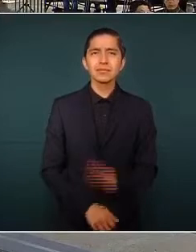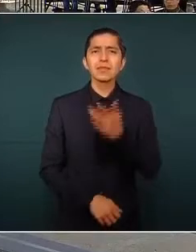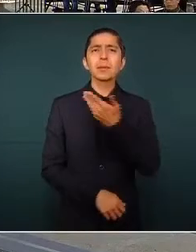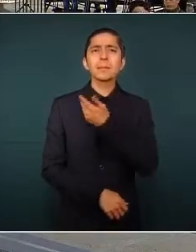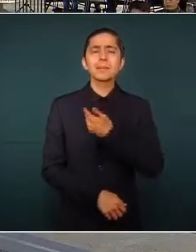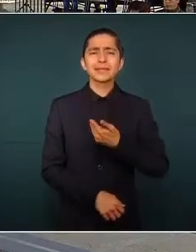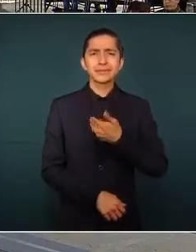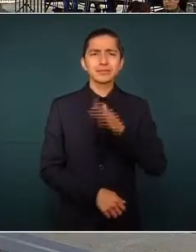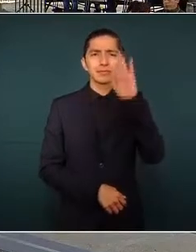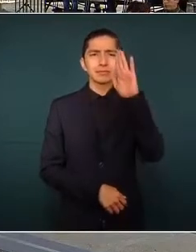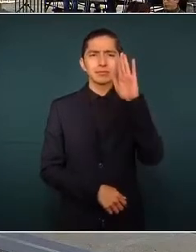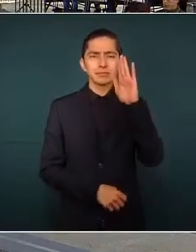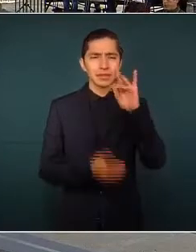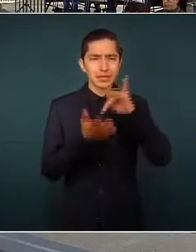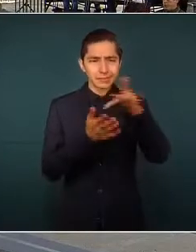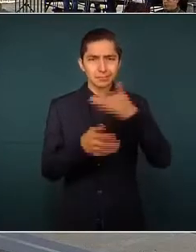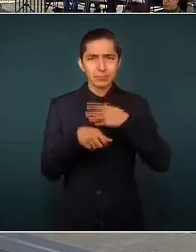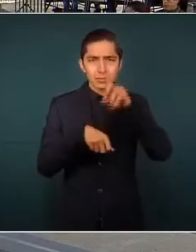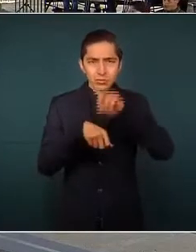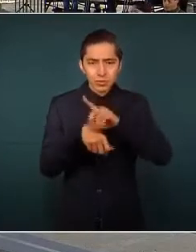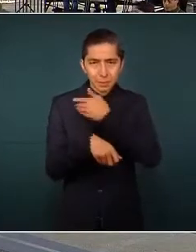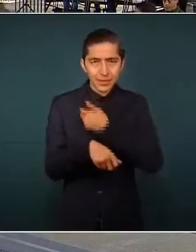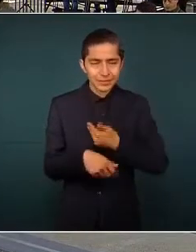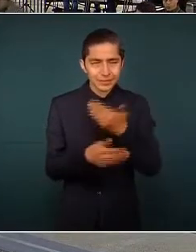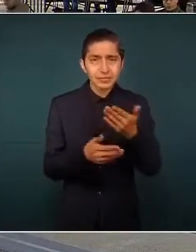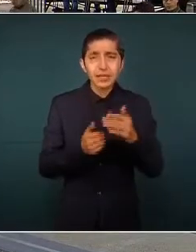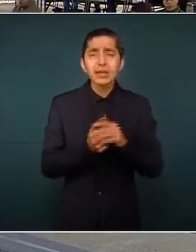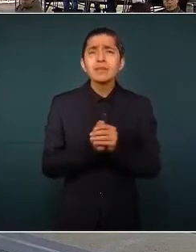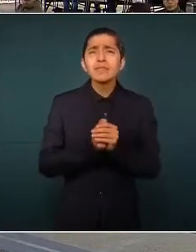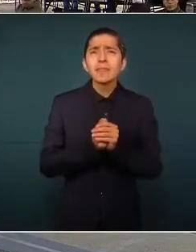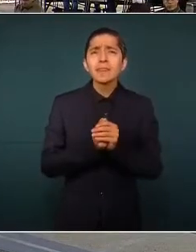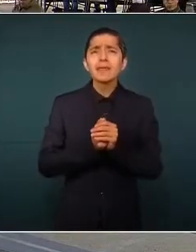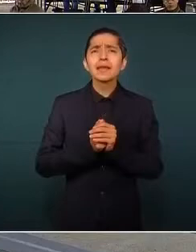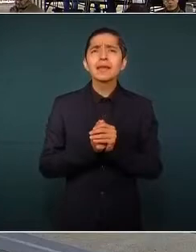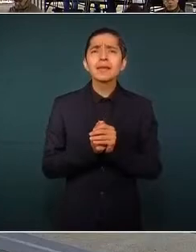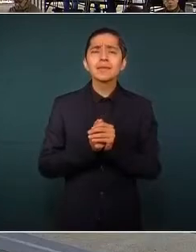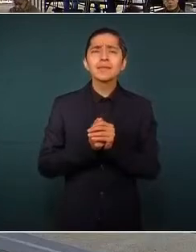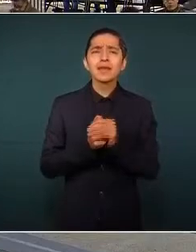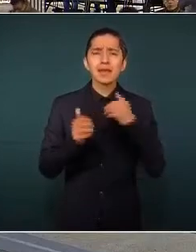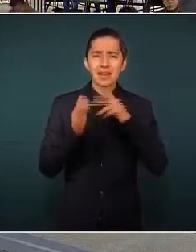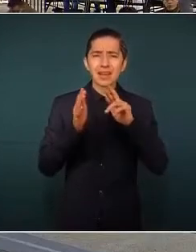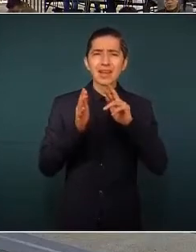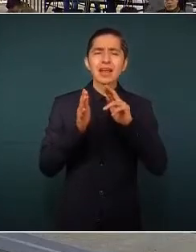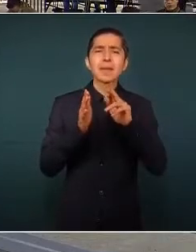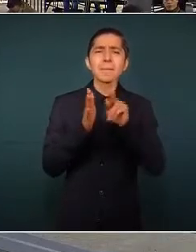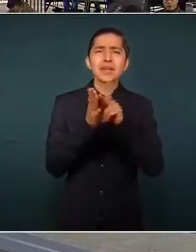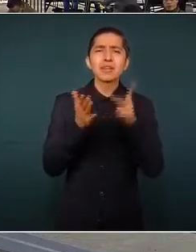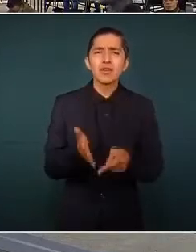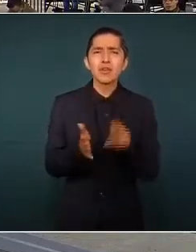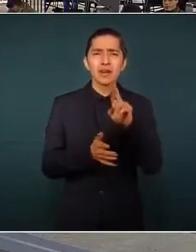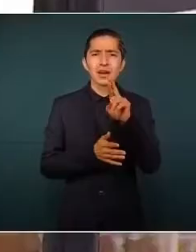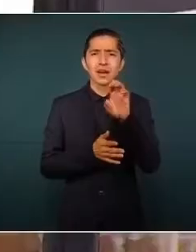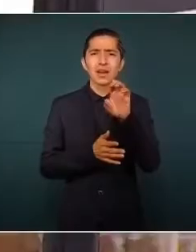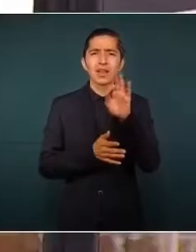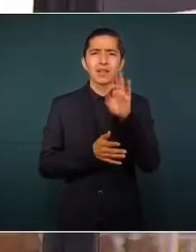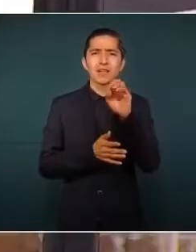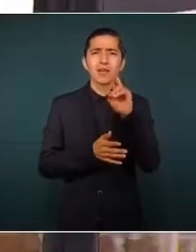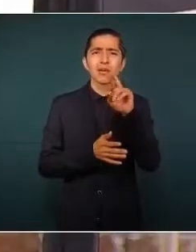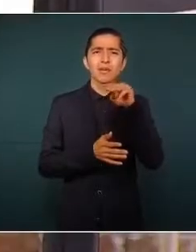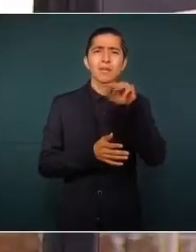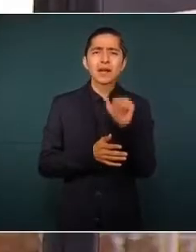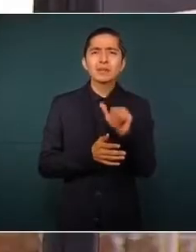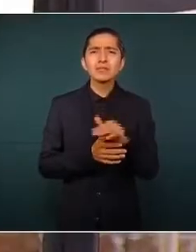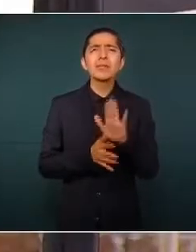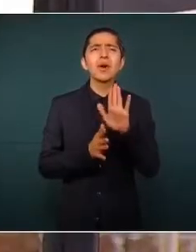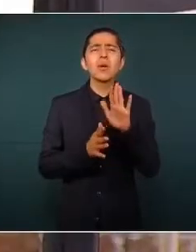Presidente, ya, listo. Gracias, buenos días, presidente. Benito Jiménez, del periódico Reforma. Preguntarle sobre